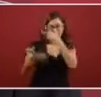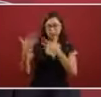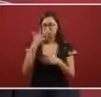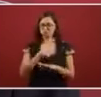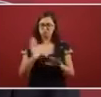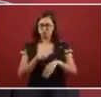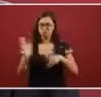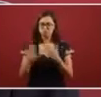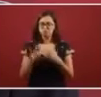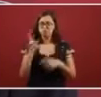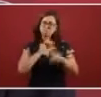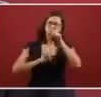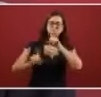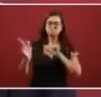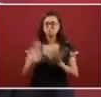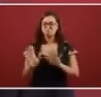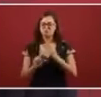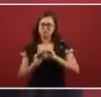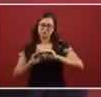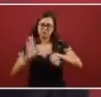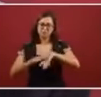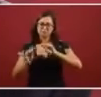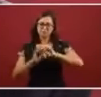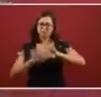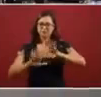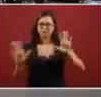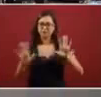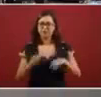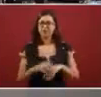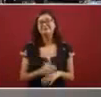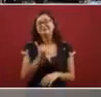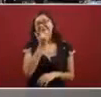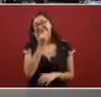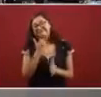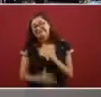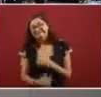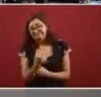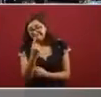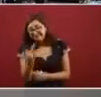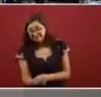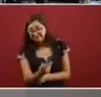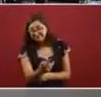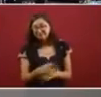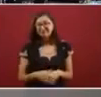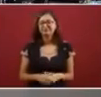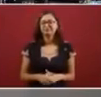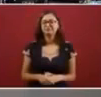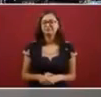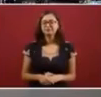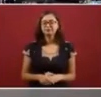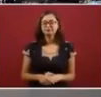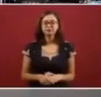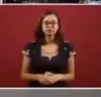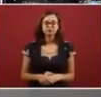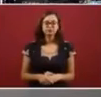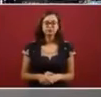haya falsedades. Pero vamos allá atrás. Me falta una pregunta. Presidente, en nuestra